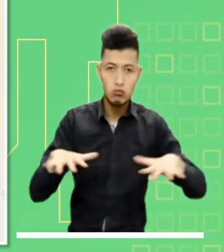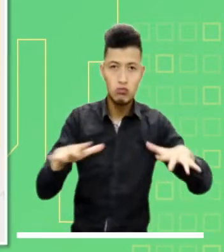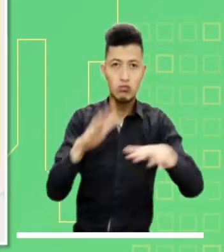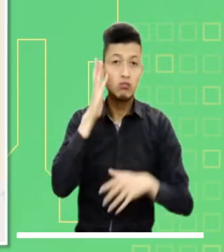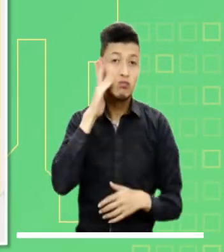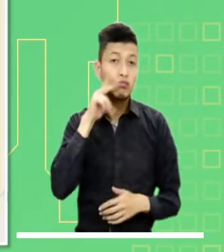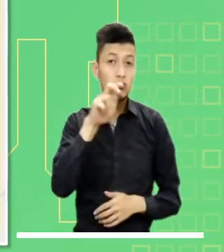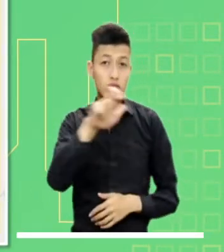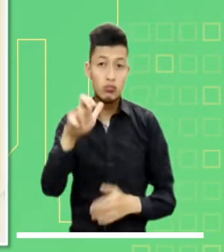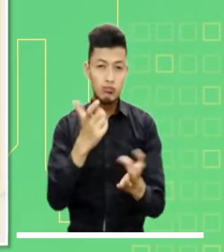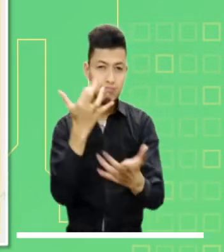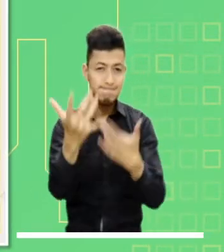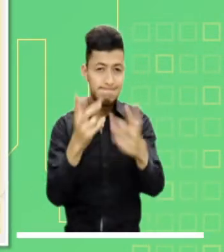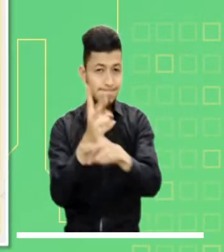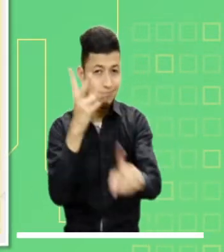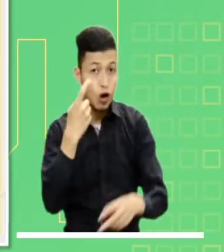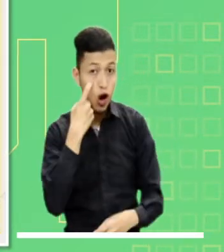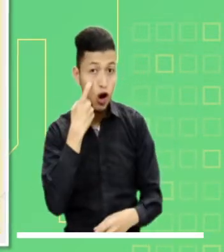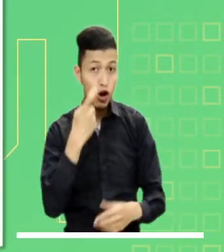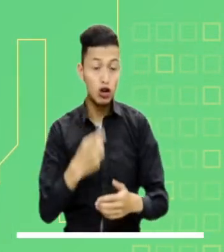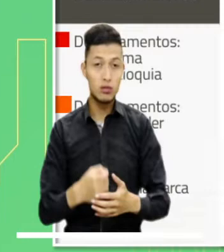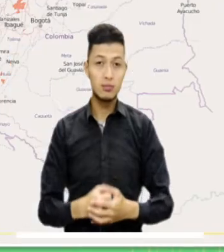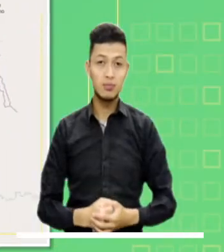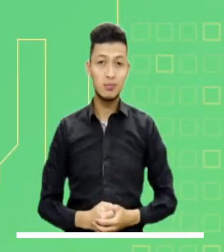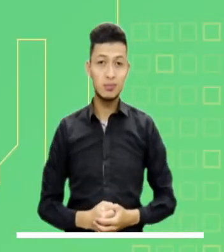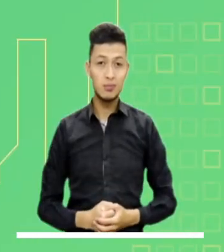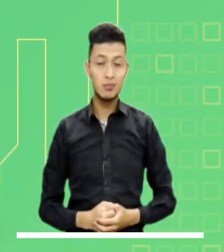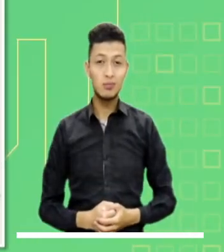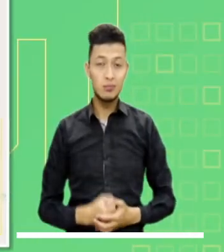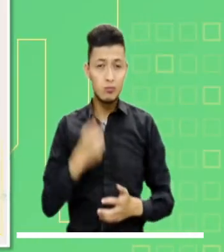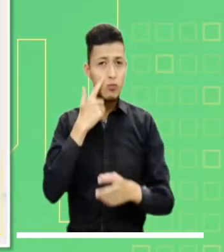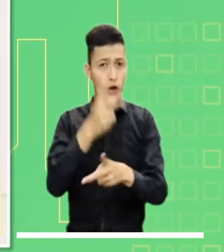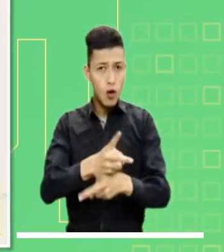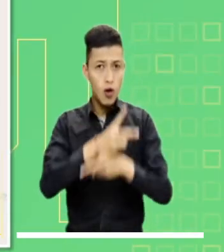en zonas del norte de Santander.